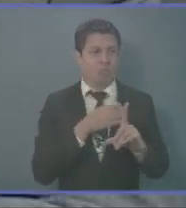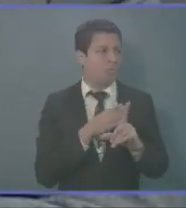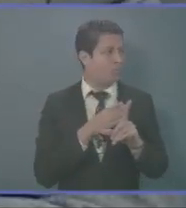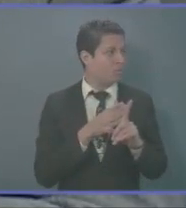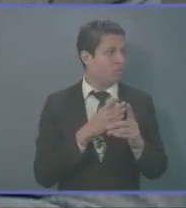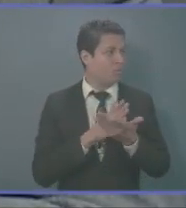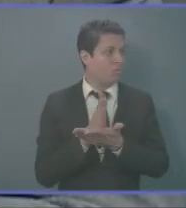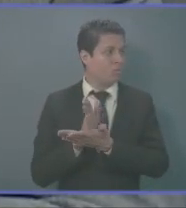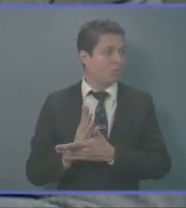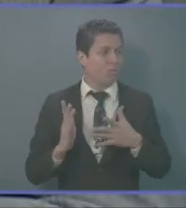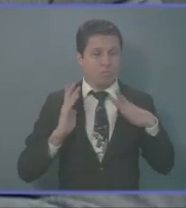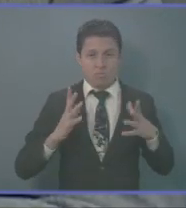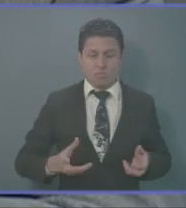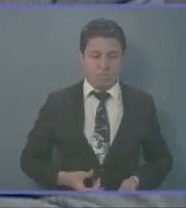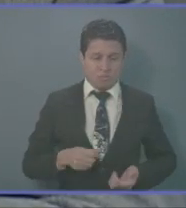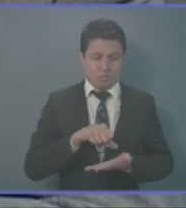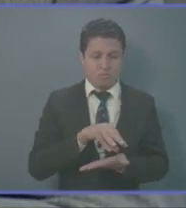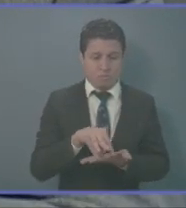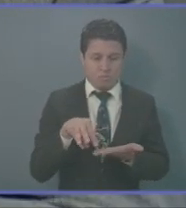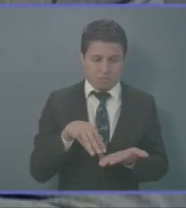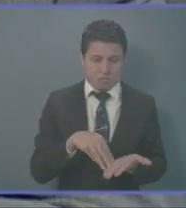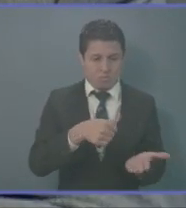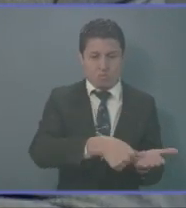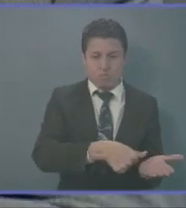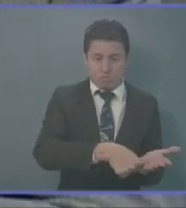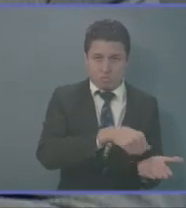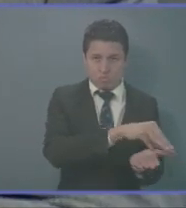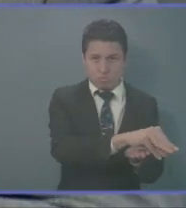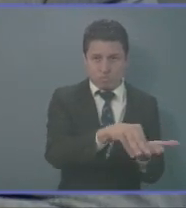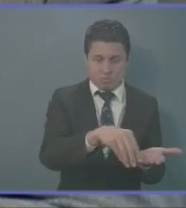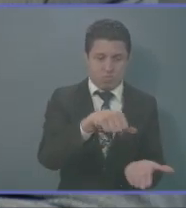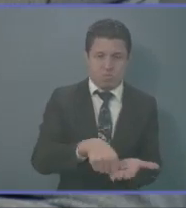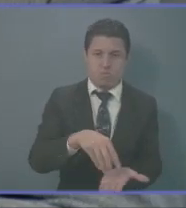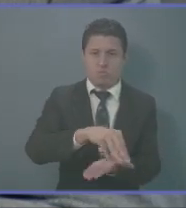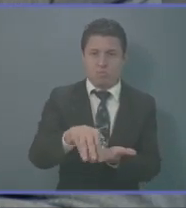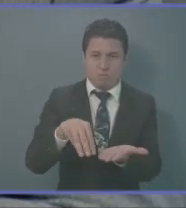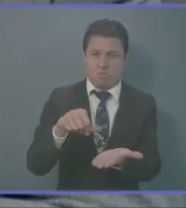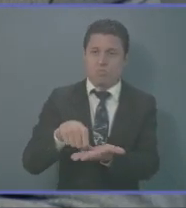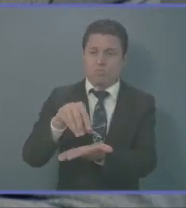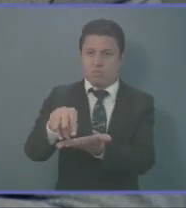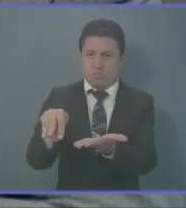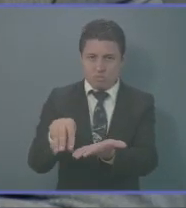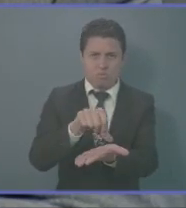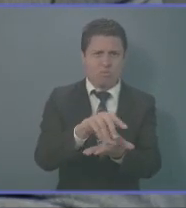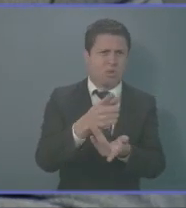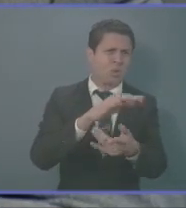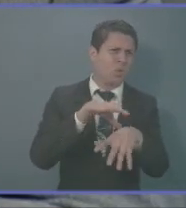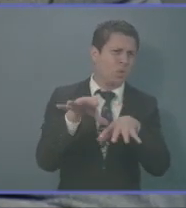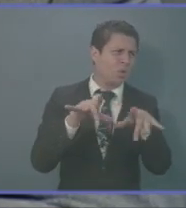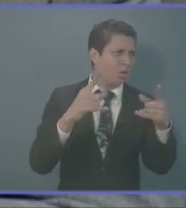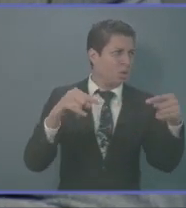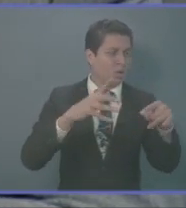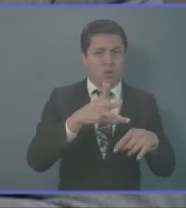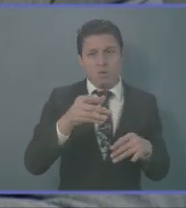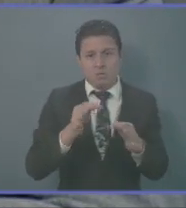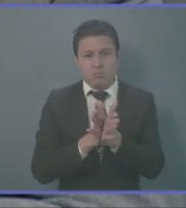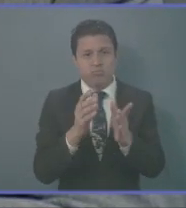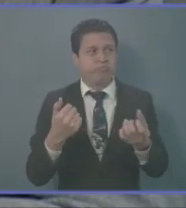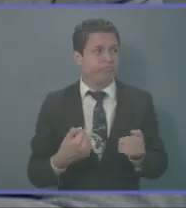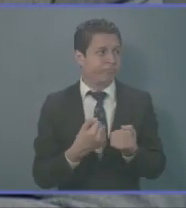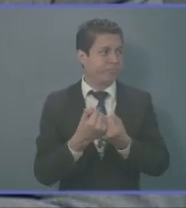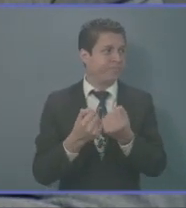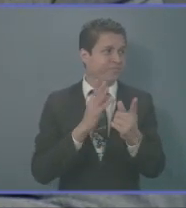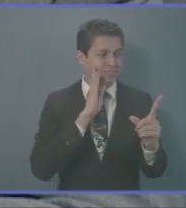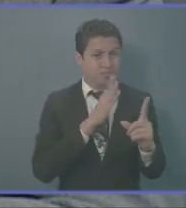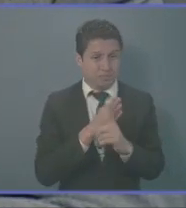los gobiernos municipales de conformidad a los criterios establecidos en la ley FODES. En atención